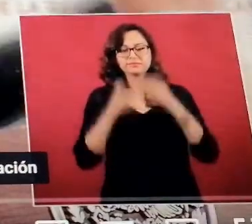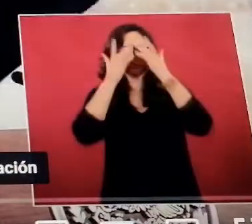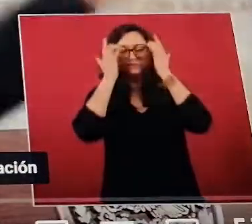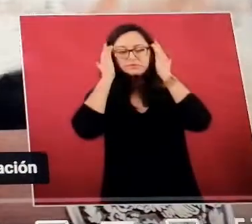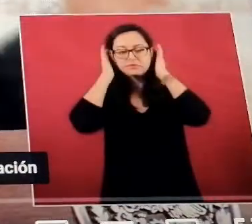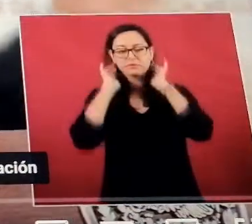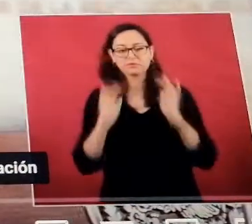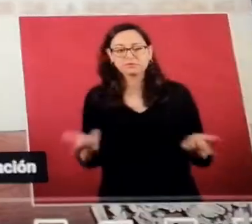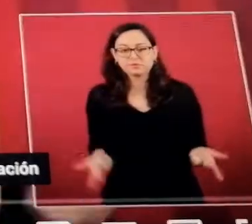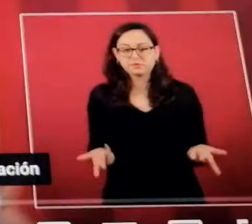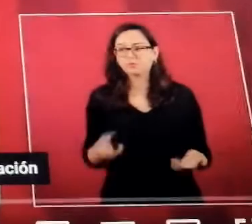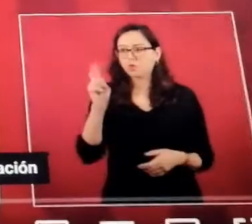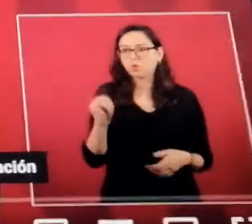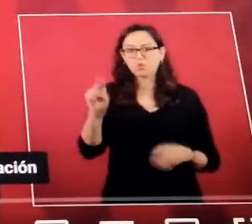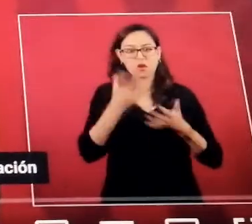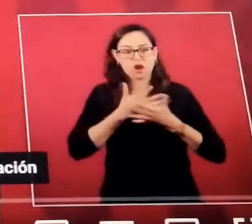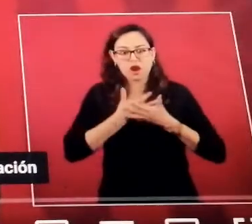Y que es un aparato